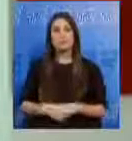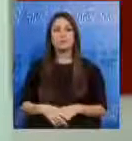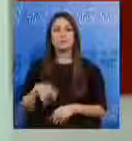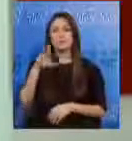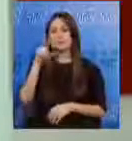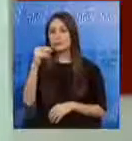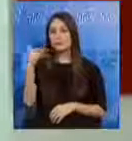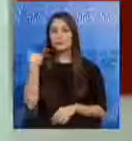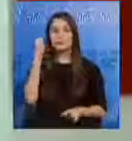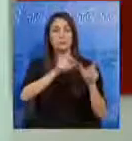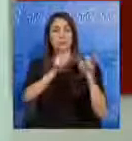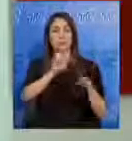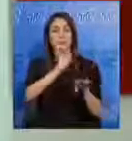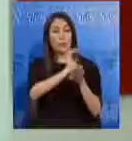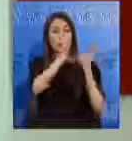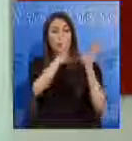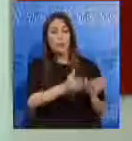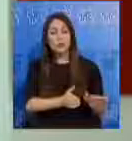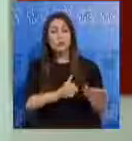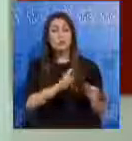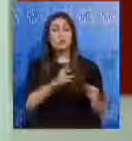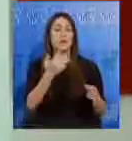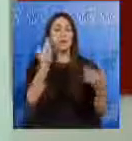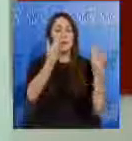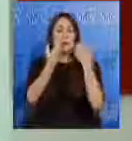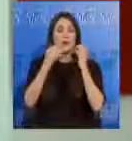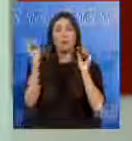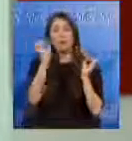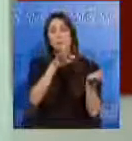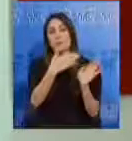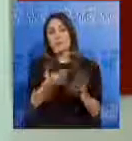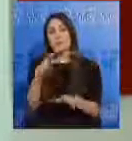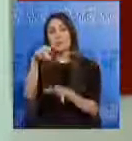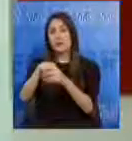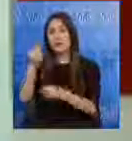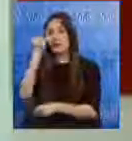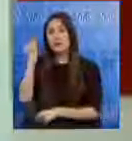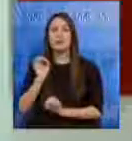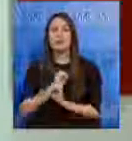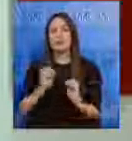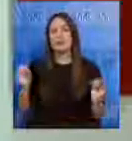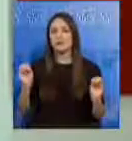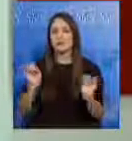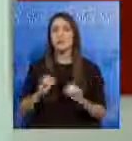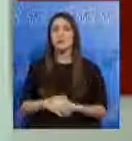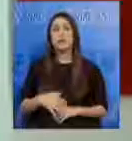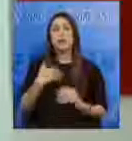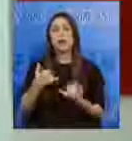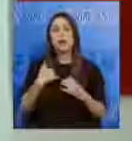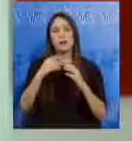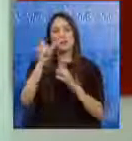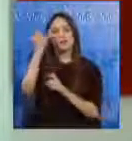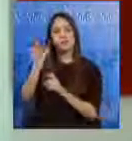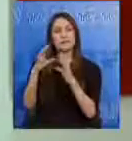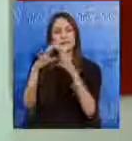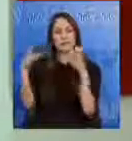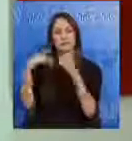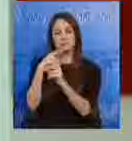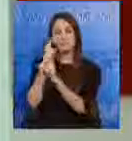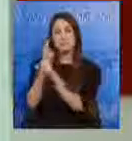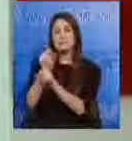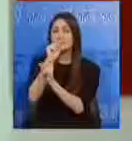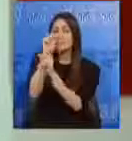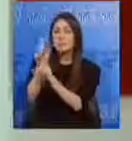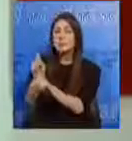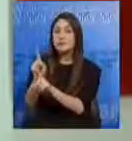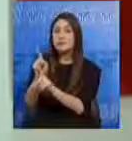no hay ecuatorianos heridos ni fallecidos por el sismo en Italia. Laila, una consulta adicional. ¿Cuál es el